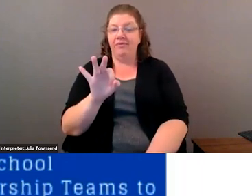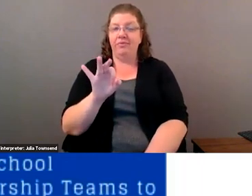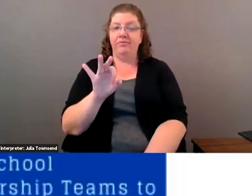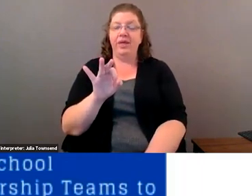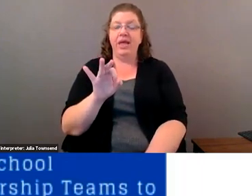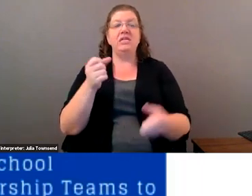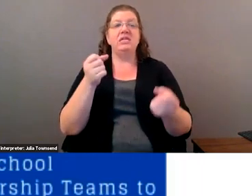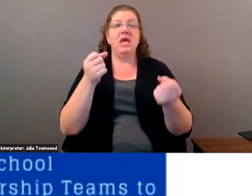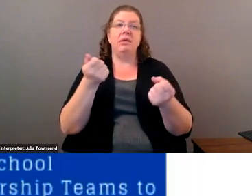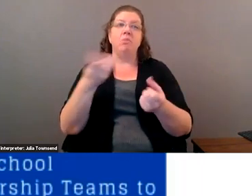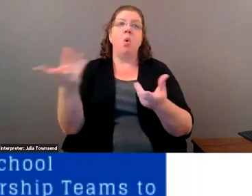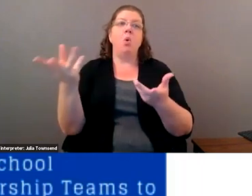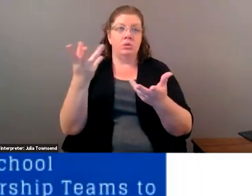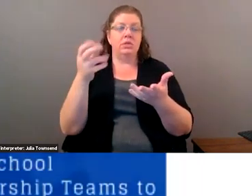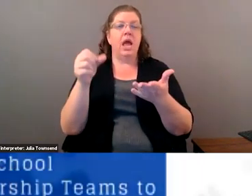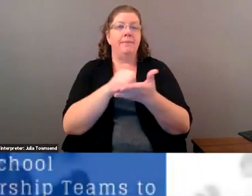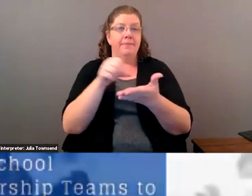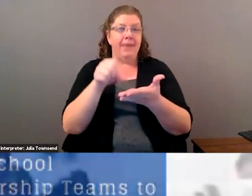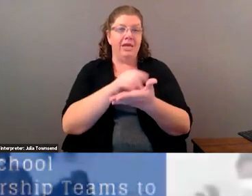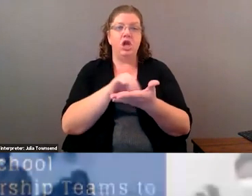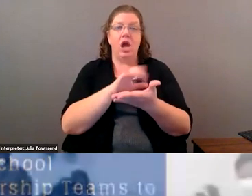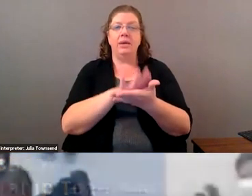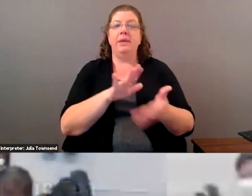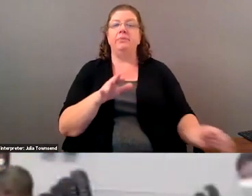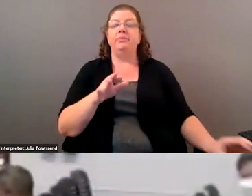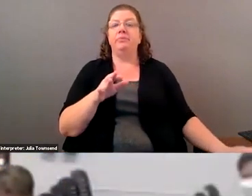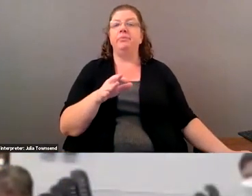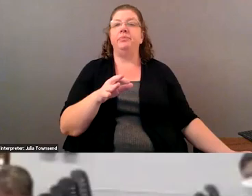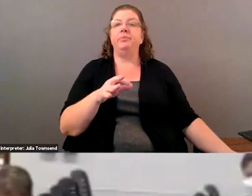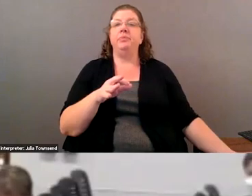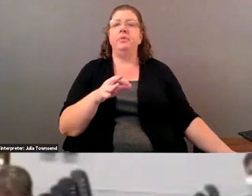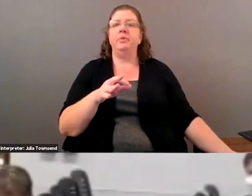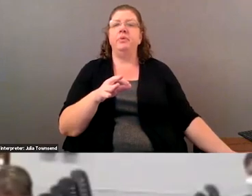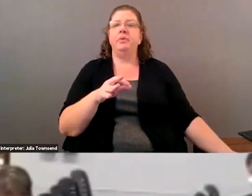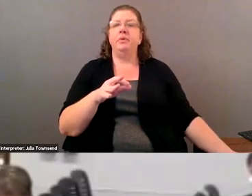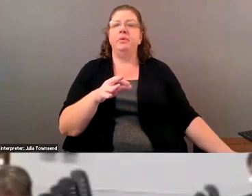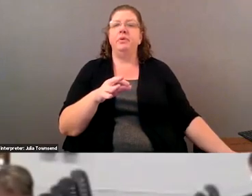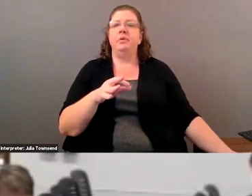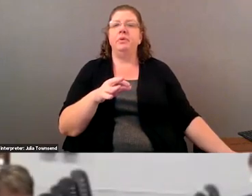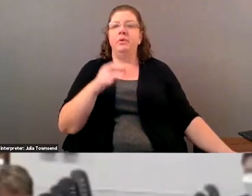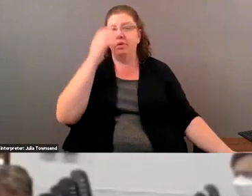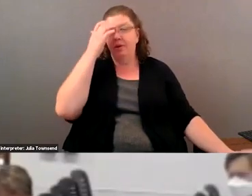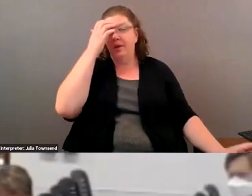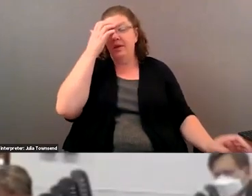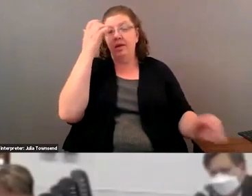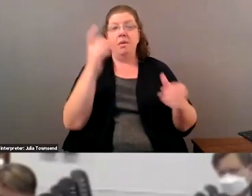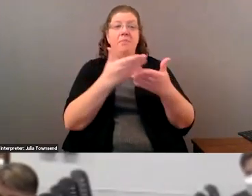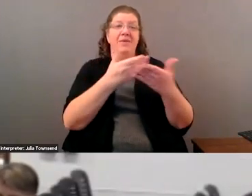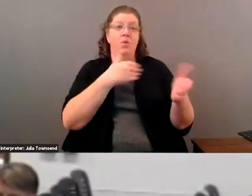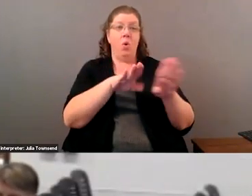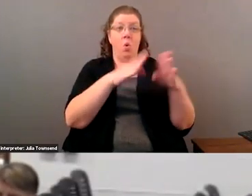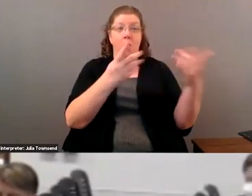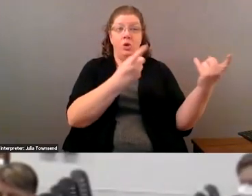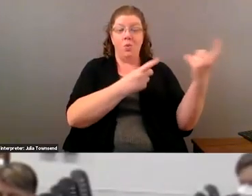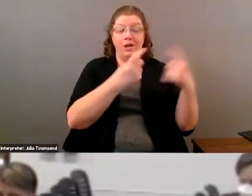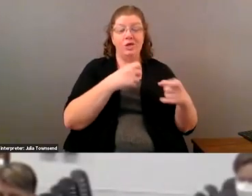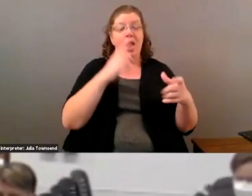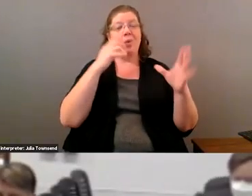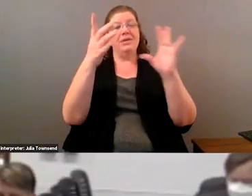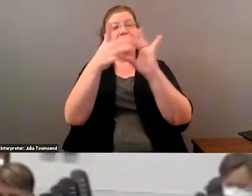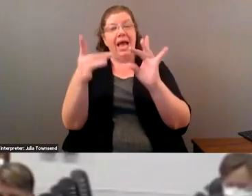respecto a estos cargos que van a apoyar el trabajo de entonces es un documento de múltiples páginas y antes de